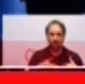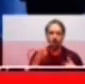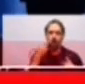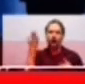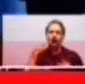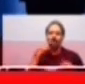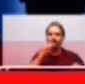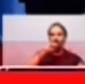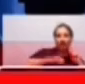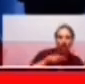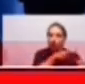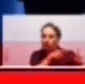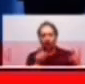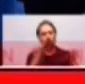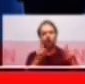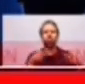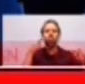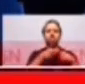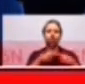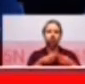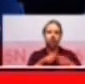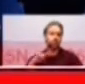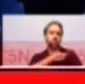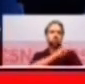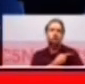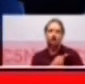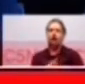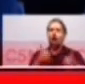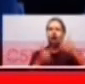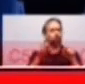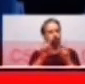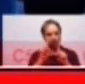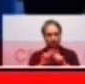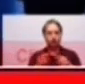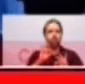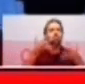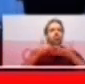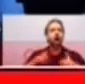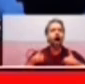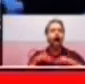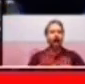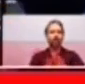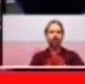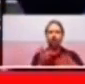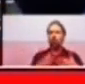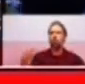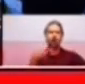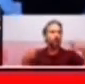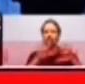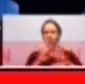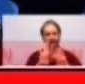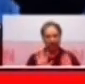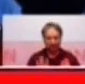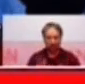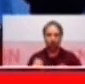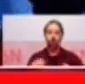20% más de combustible también con todo lo que tiene que ver con los servicios que no llegaron todavía que vamos a tener un impacto muy fuerte digo cómo se hace para sostener